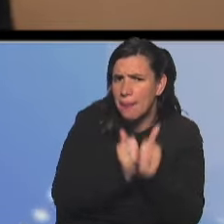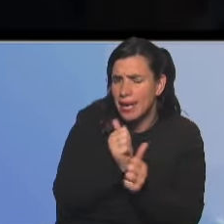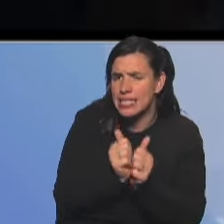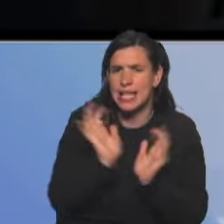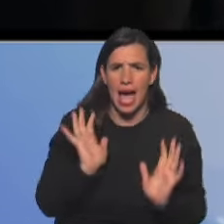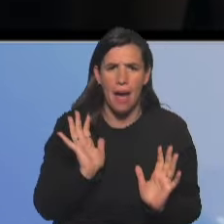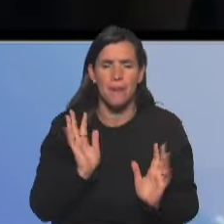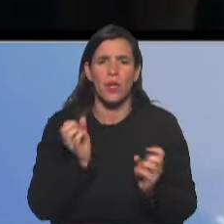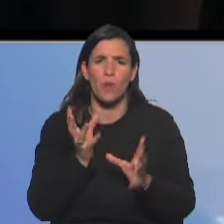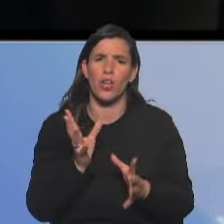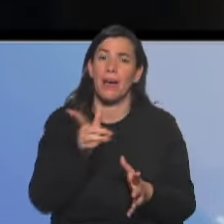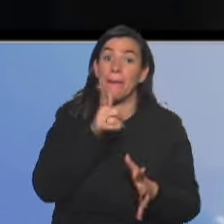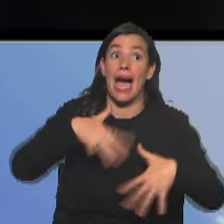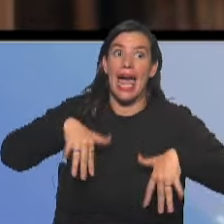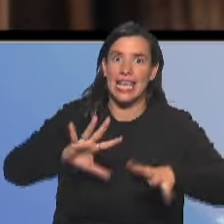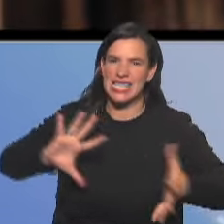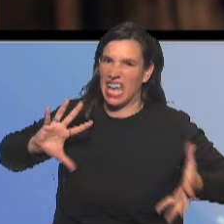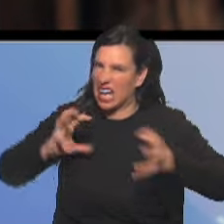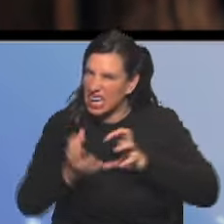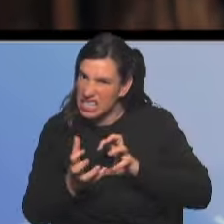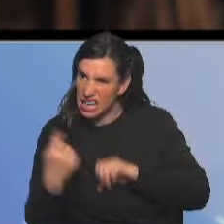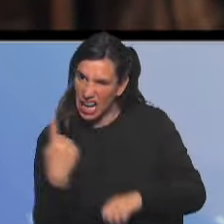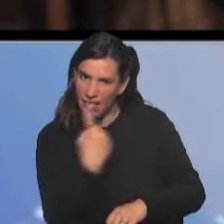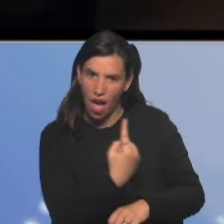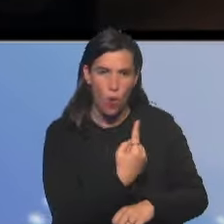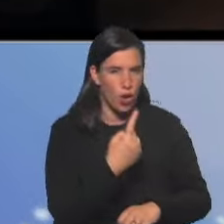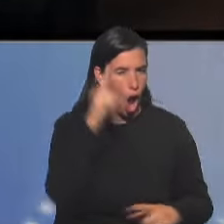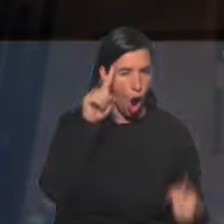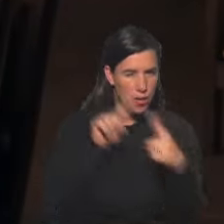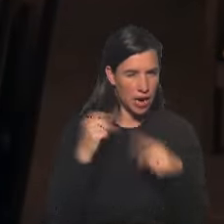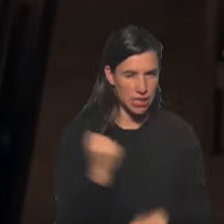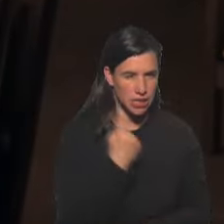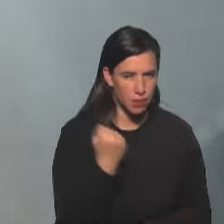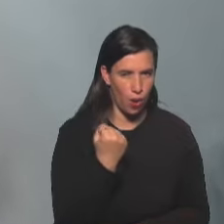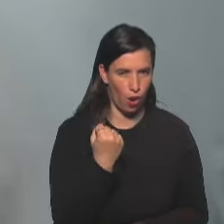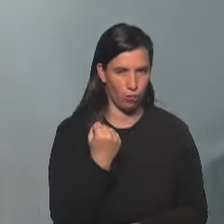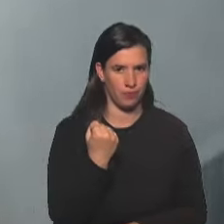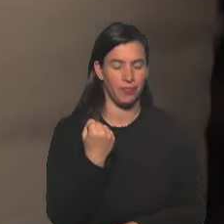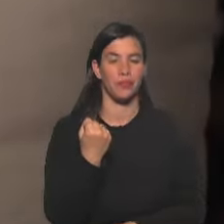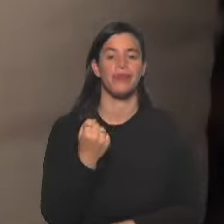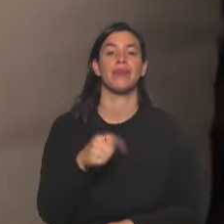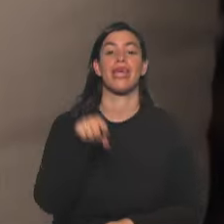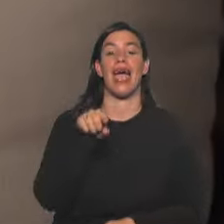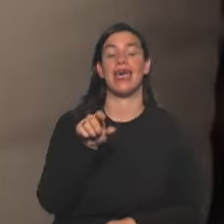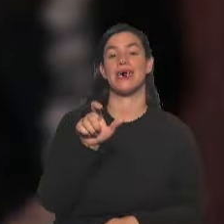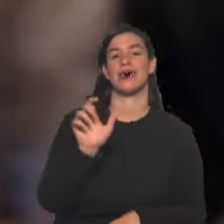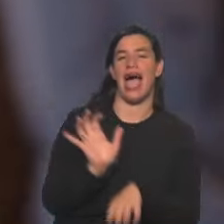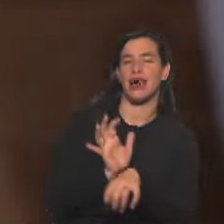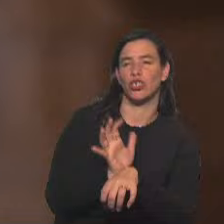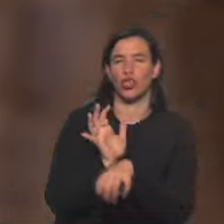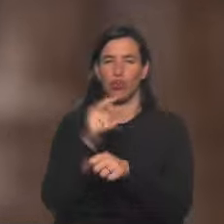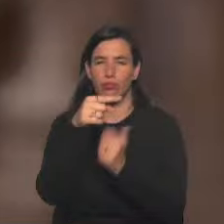atravesando una crisis y cada uno tiene su intención. Ahí está Oscar Martínez como Gonzalo, que tiene su propia intención, y